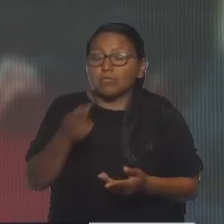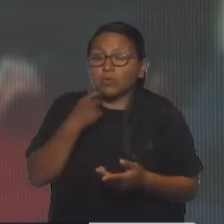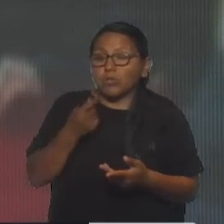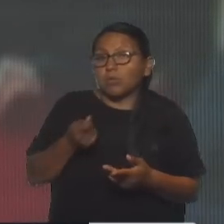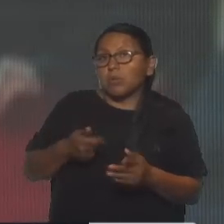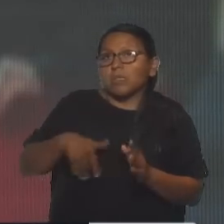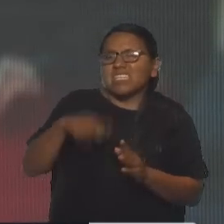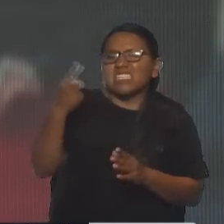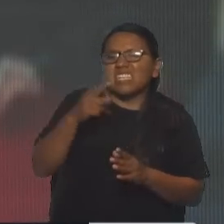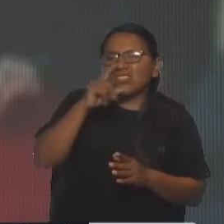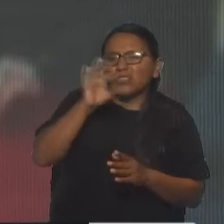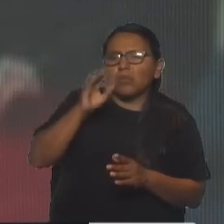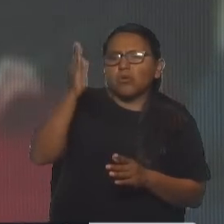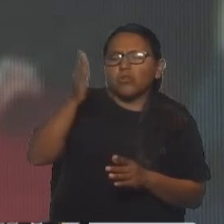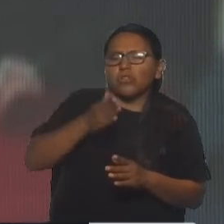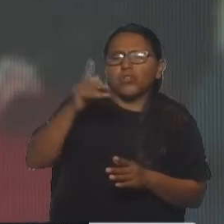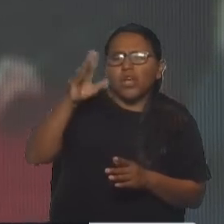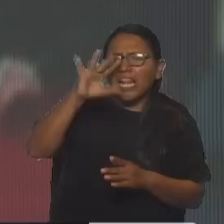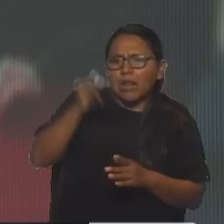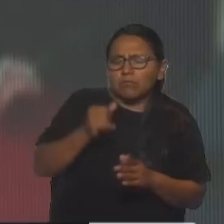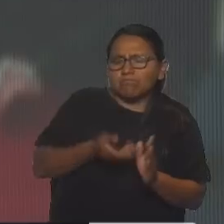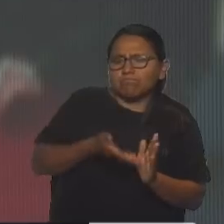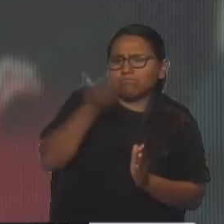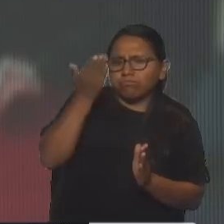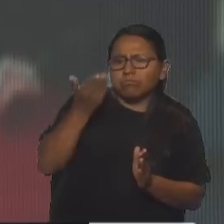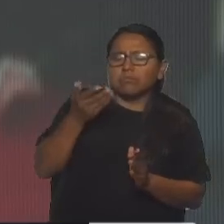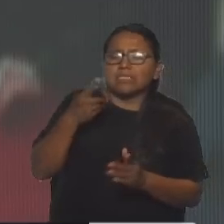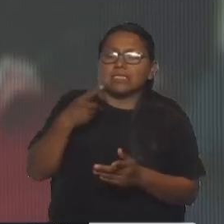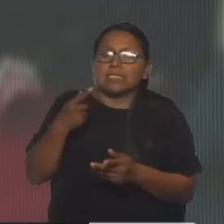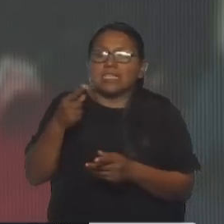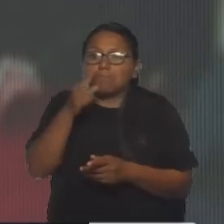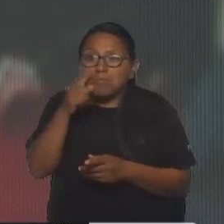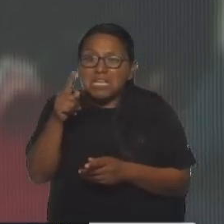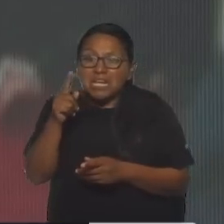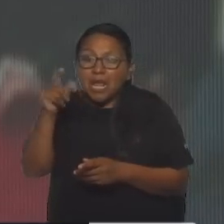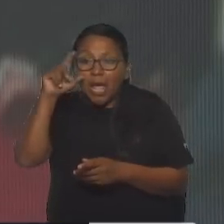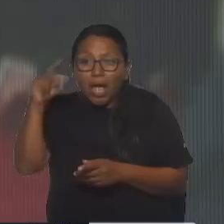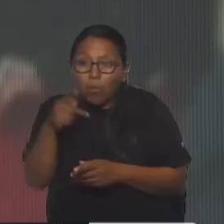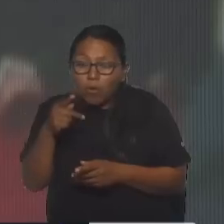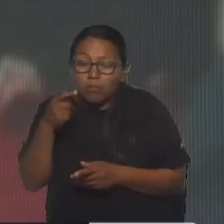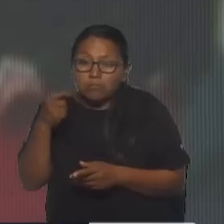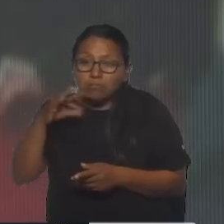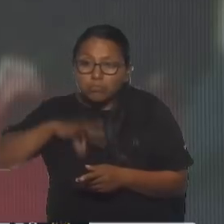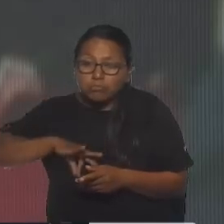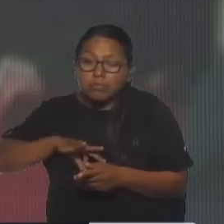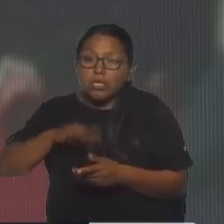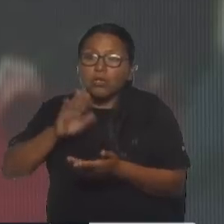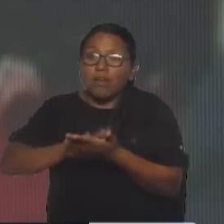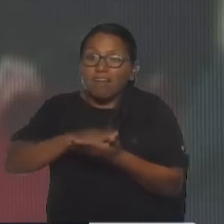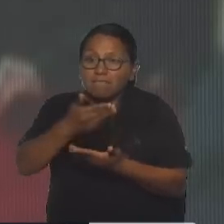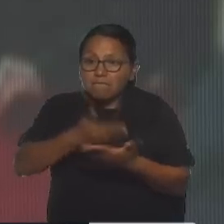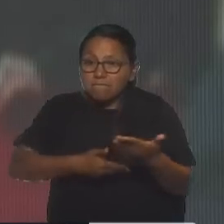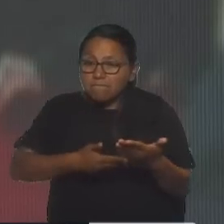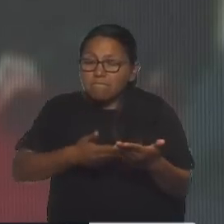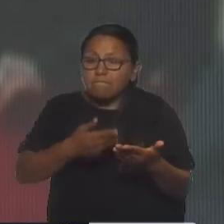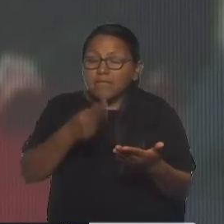de un 170% de la luz y estás pagando, pues estás ganando 1.000 euros y tienes una factura de la luz